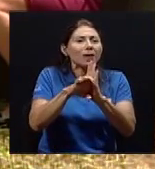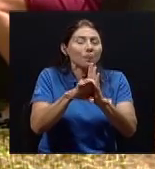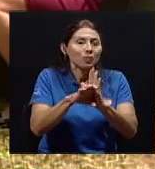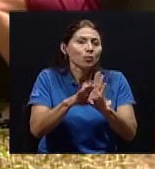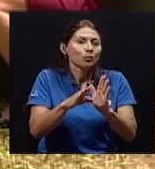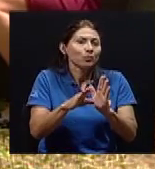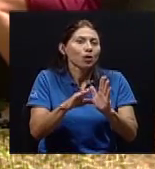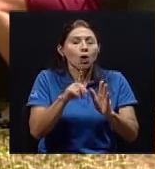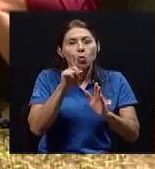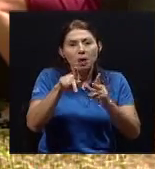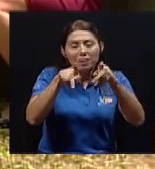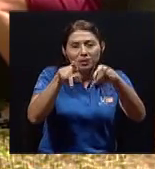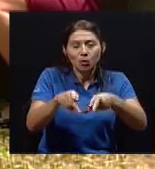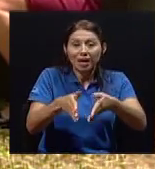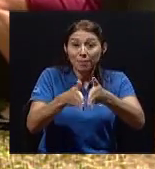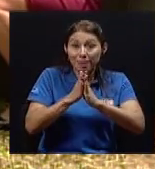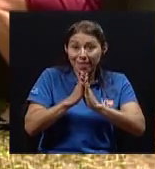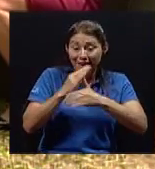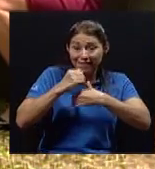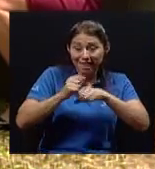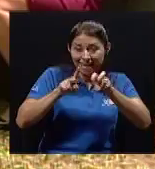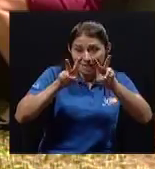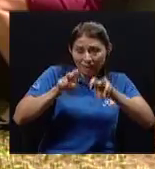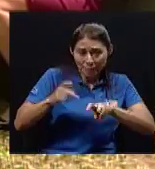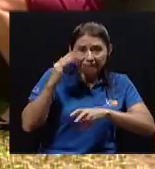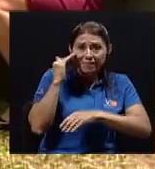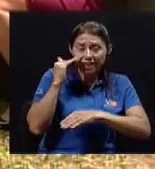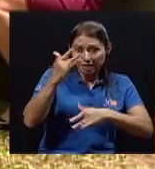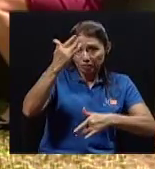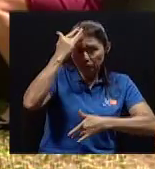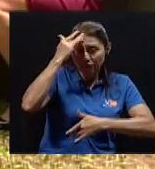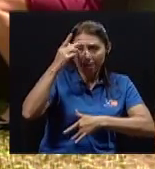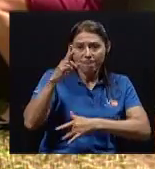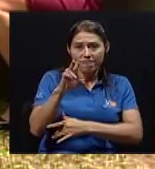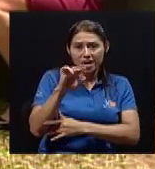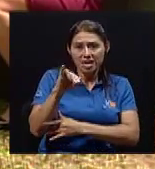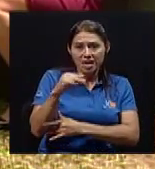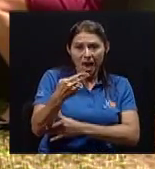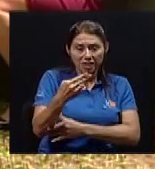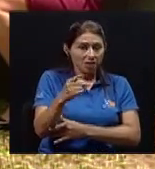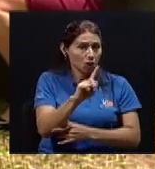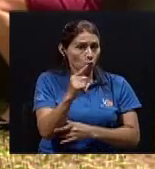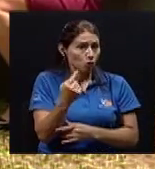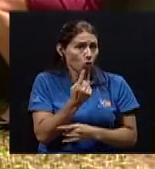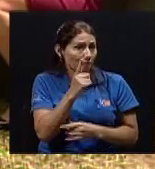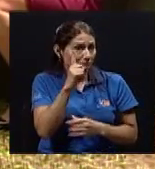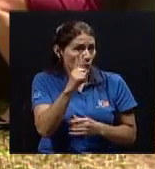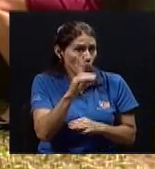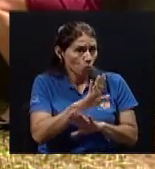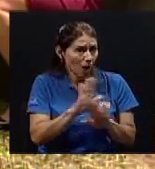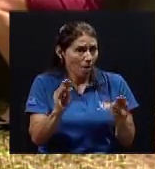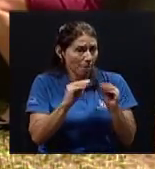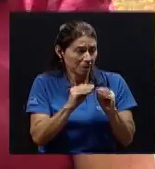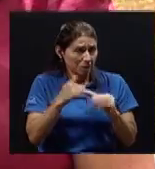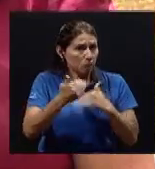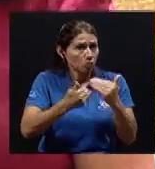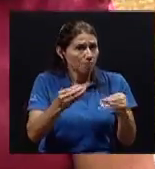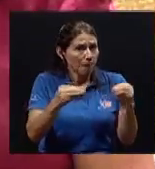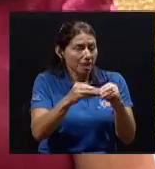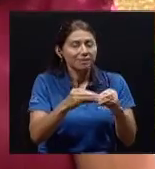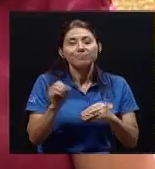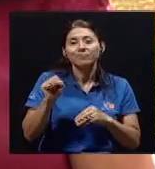alguien que solicite un examen del VIH, que no es solo una vez según me dicen, ¿verdad? Básicamente.